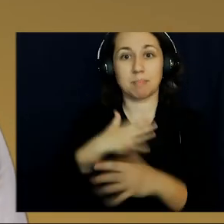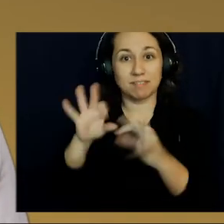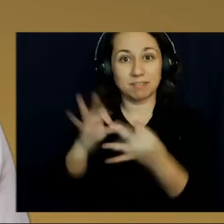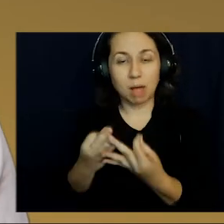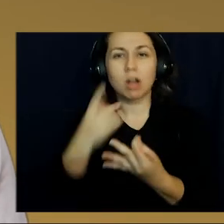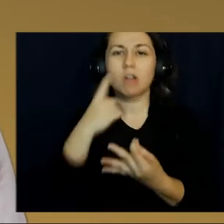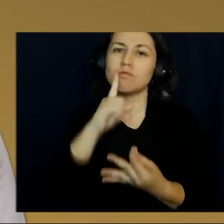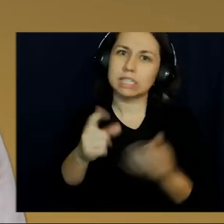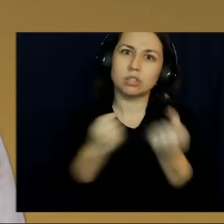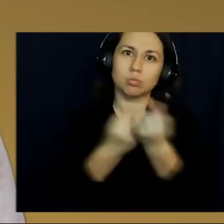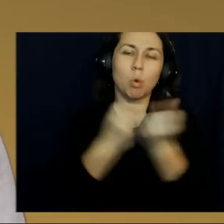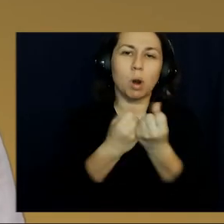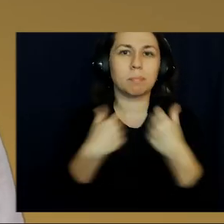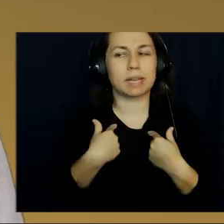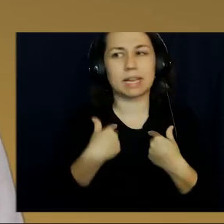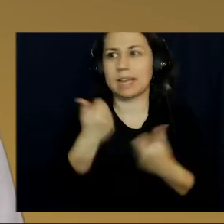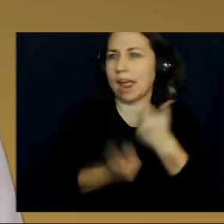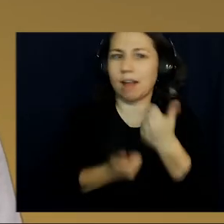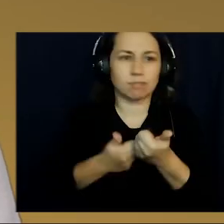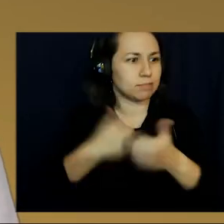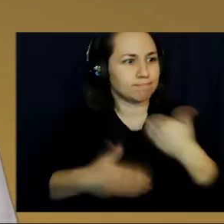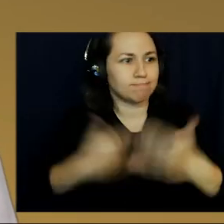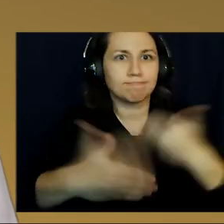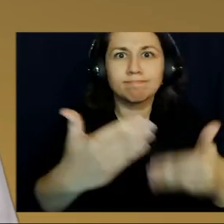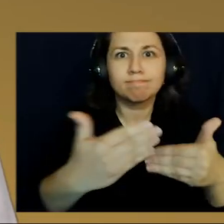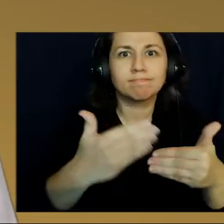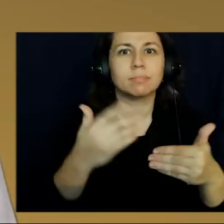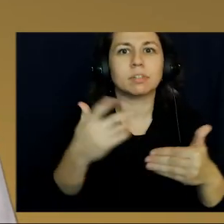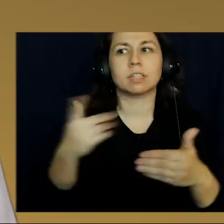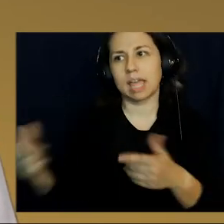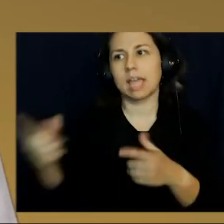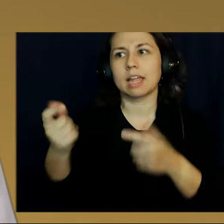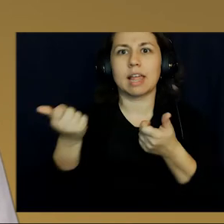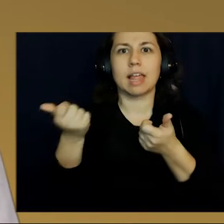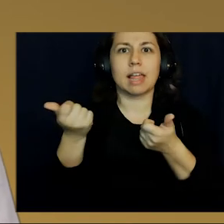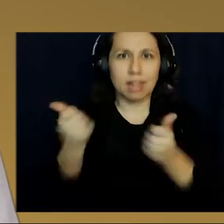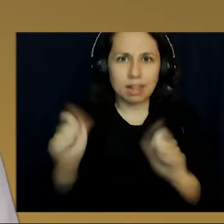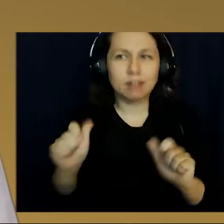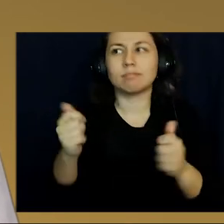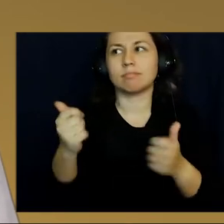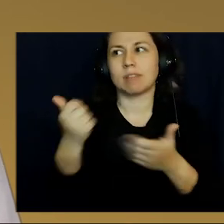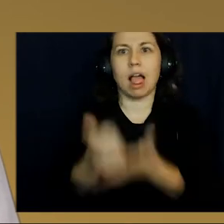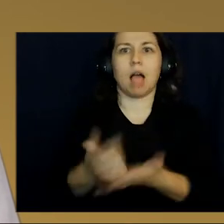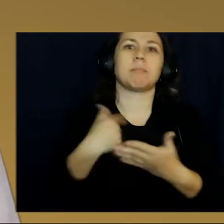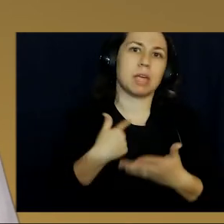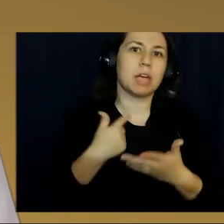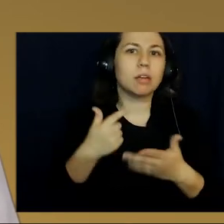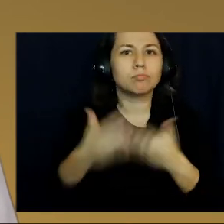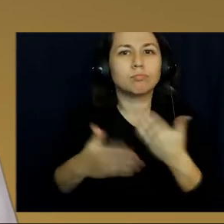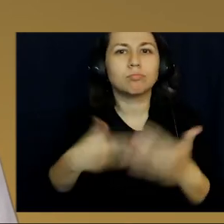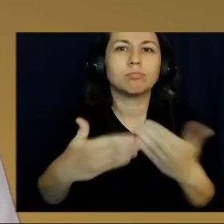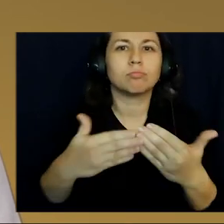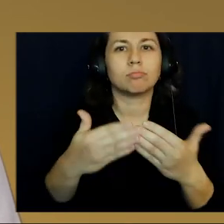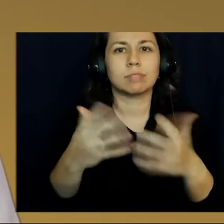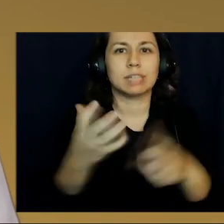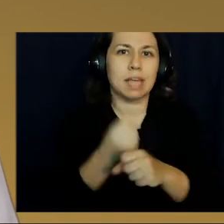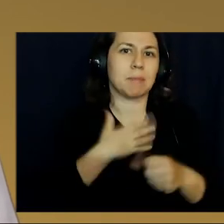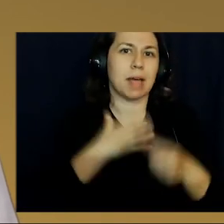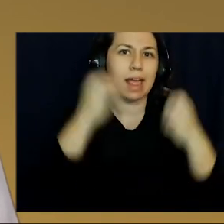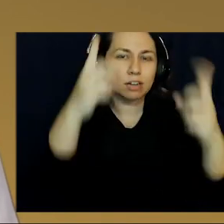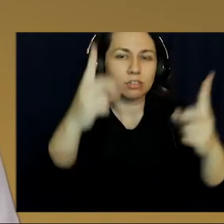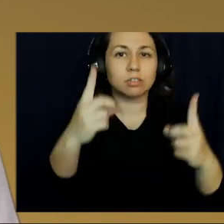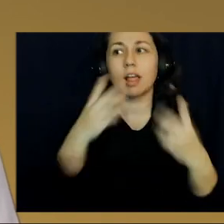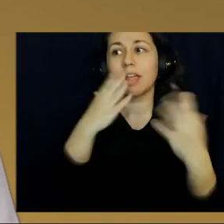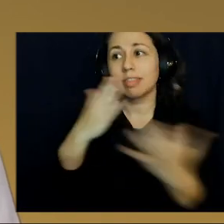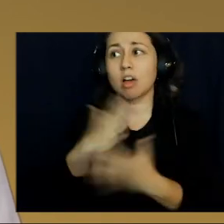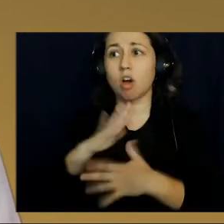Primero, gracias a mi familia por apoyarme y por permitirme y ayudarme a seguir en pos de mis estudios. Quiero agradecer a todos los